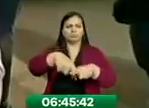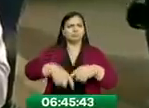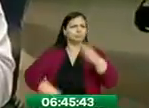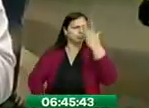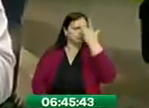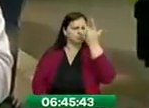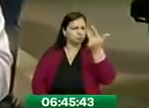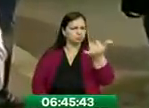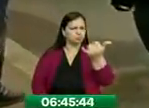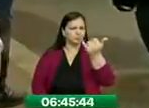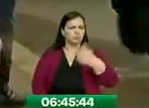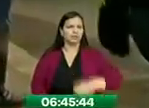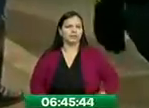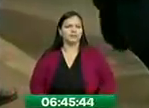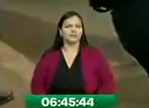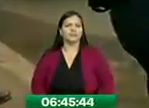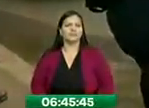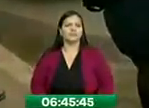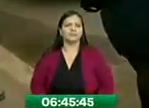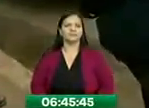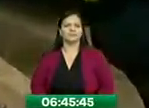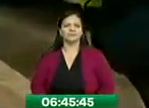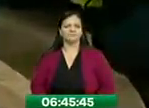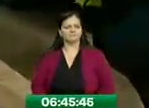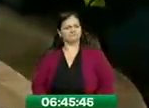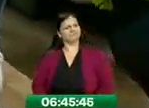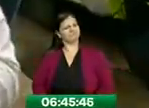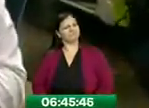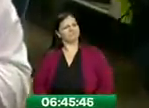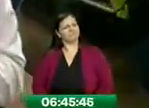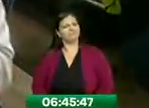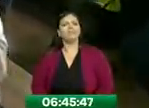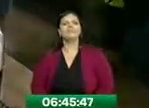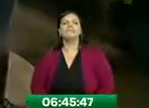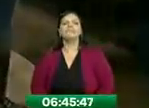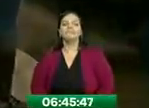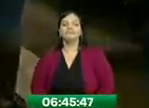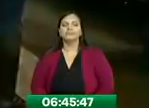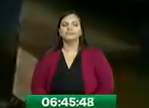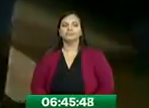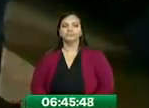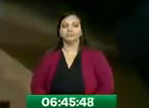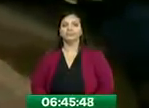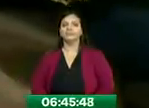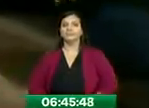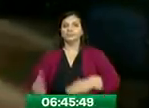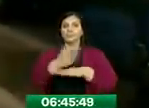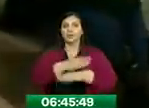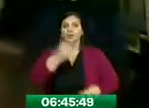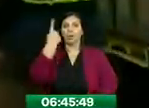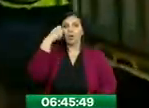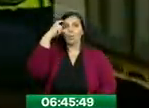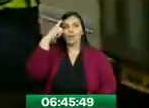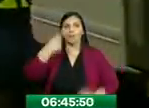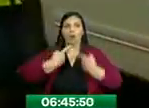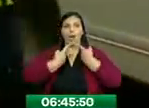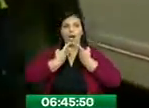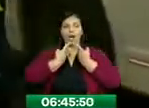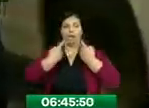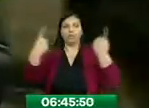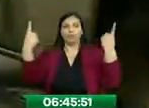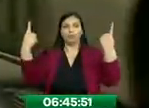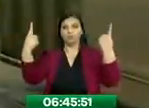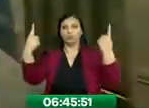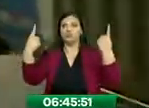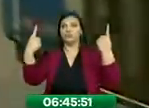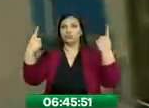de Tránsito Municipal, y en casa se preguntarán por qué razón. A pesar del estado de excepción y que estamos ya en la antesala del